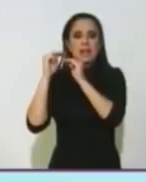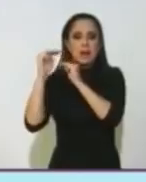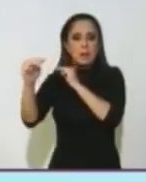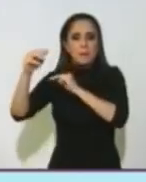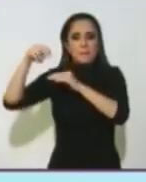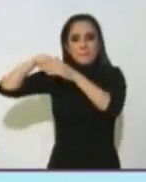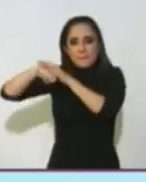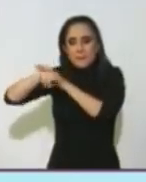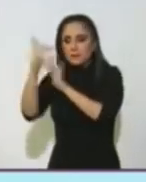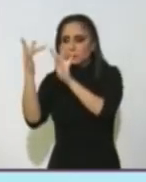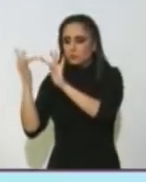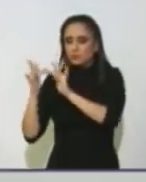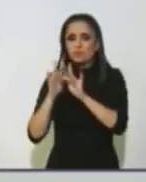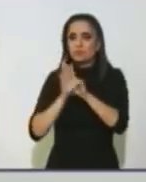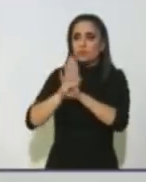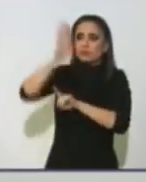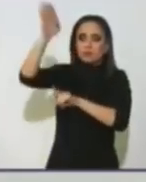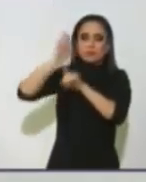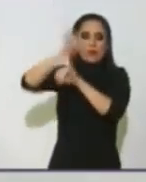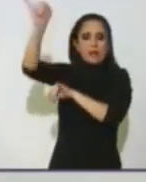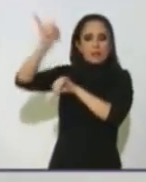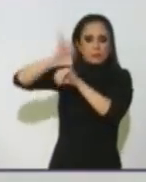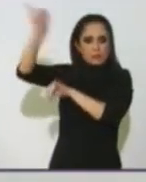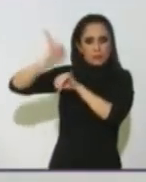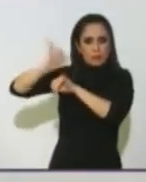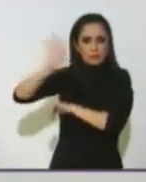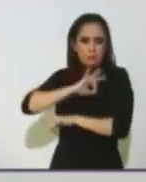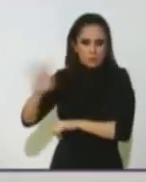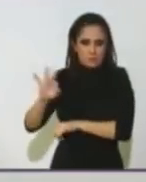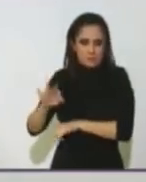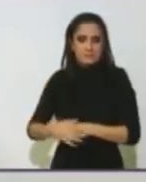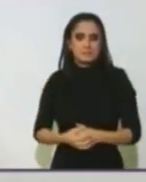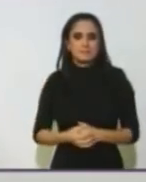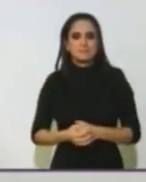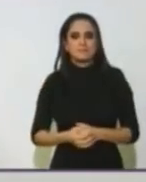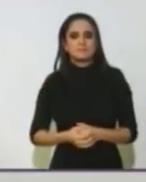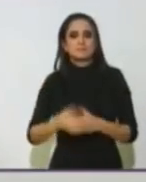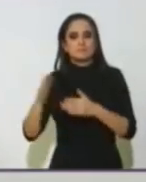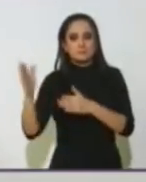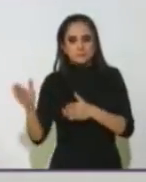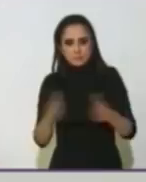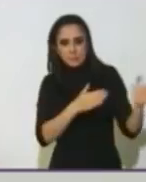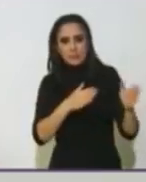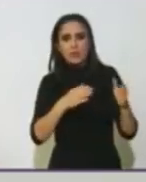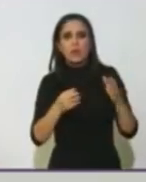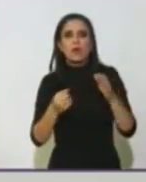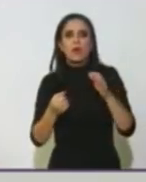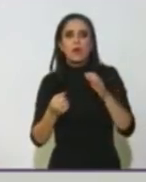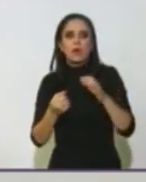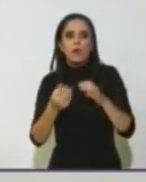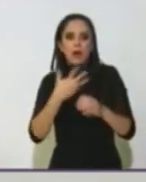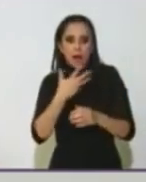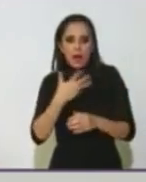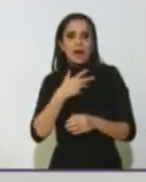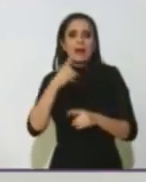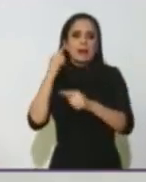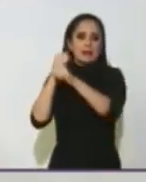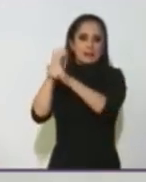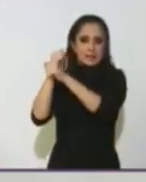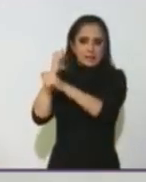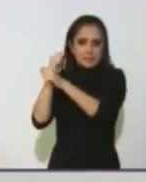para comunicar a las zonas altas tiempo perdonar a la gente bueno estábamos hablando de mariana y el tema del transporte